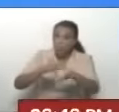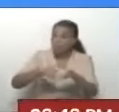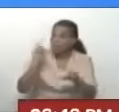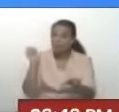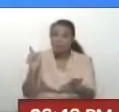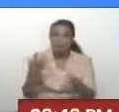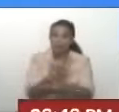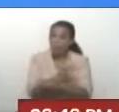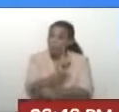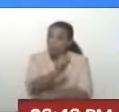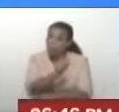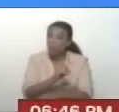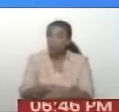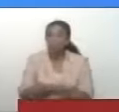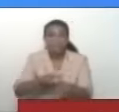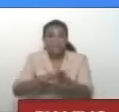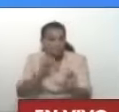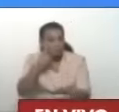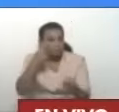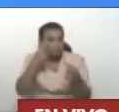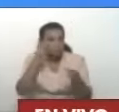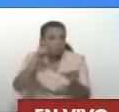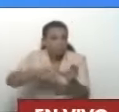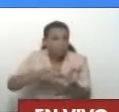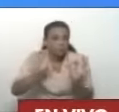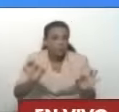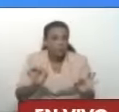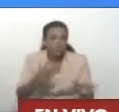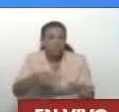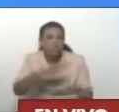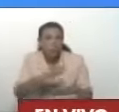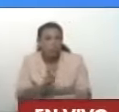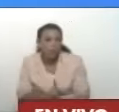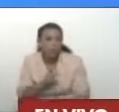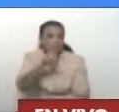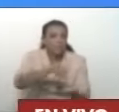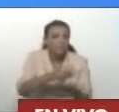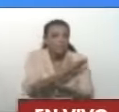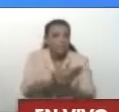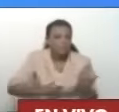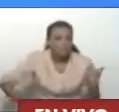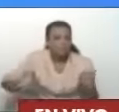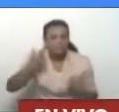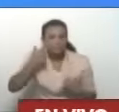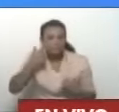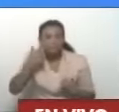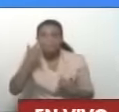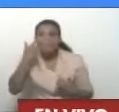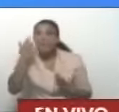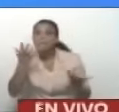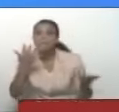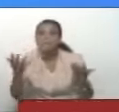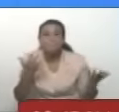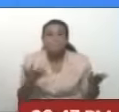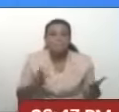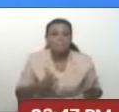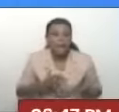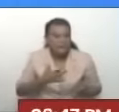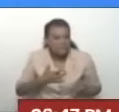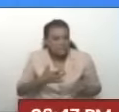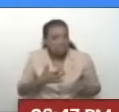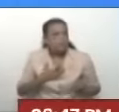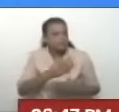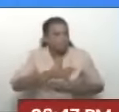saquen del juego. ¿Ah? Siempre piensen en dónde ponemos al presidente para que sienta